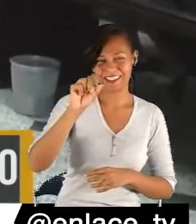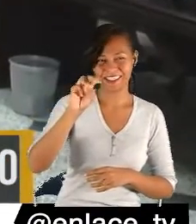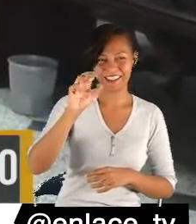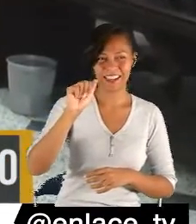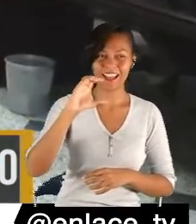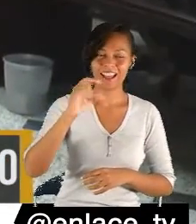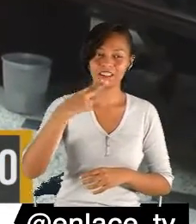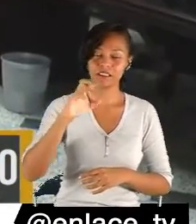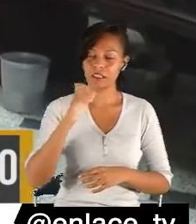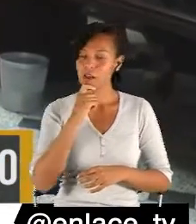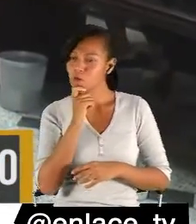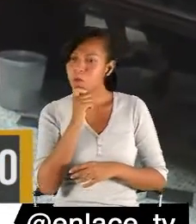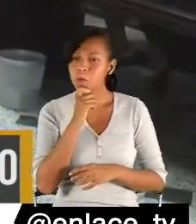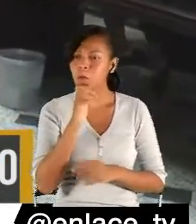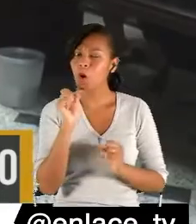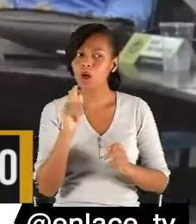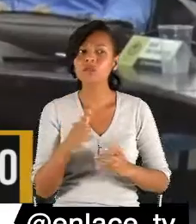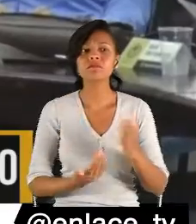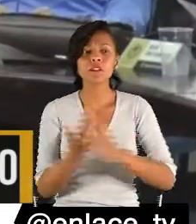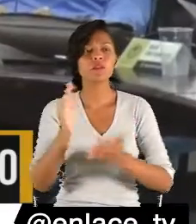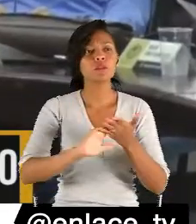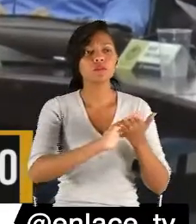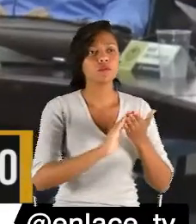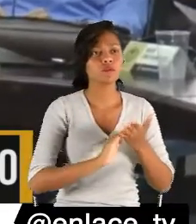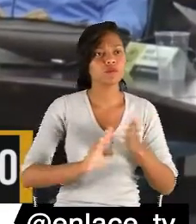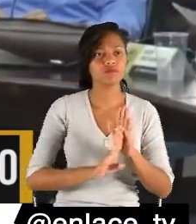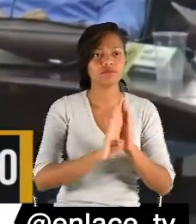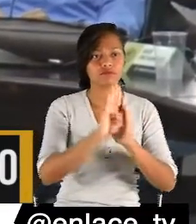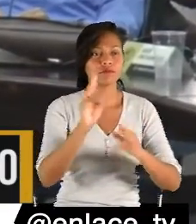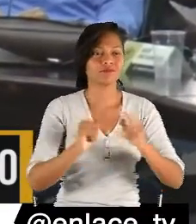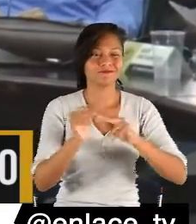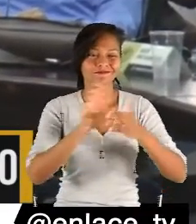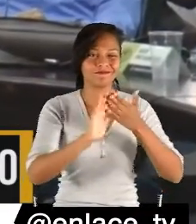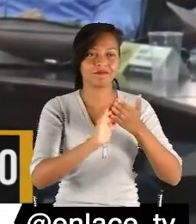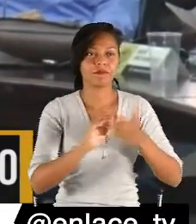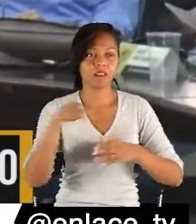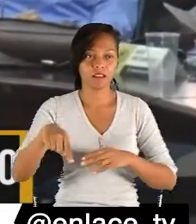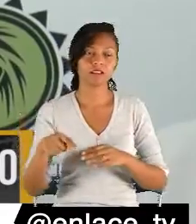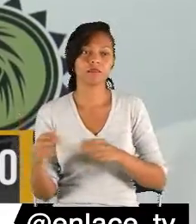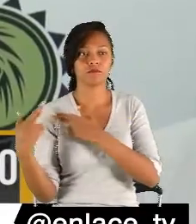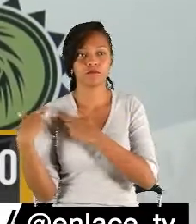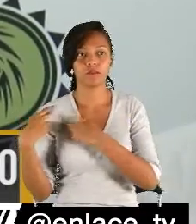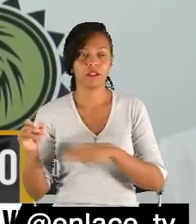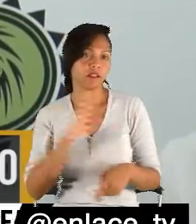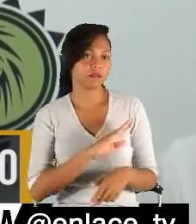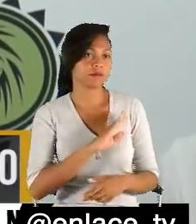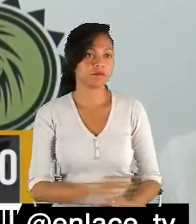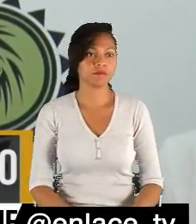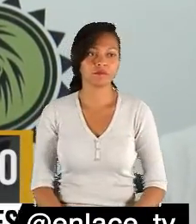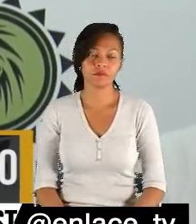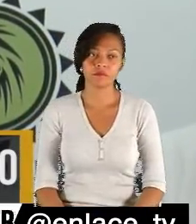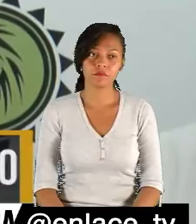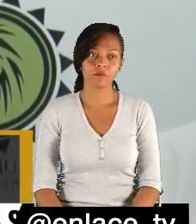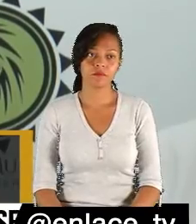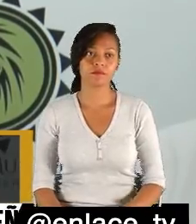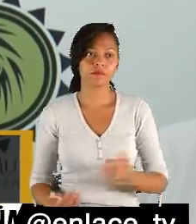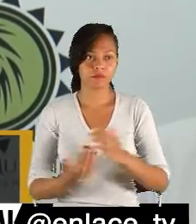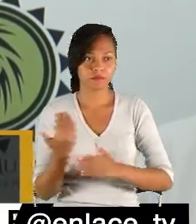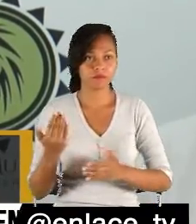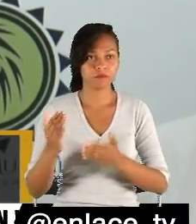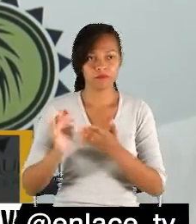diferentes obras de construcción y remodelación adelantadas por la administración municipal en donde vamos a empezar a hacerle el control político